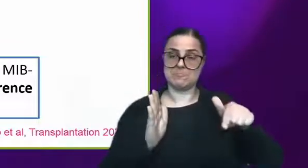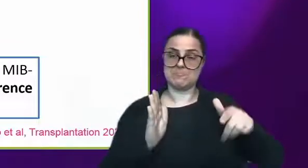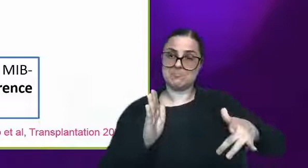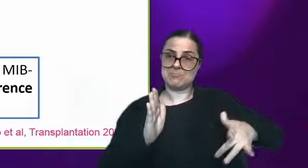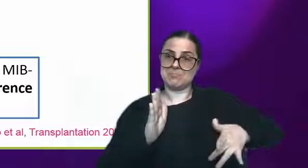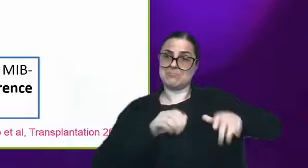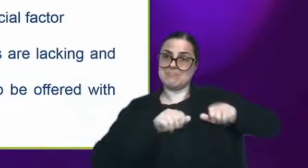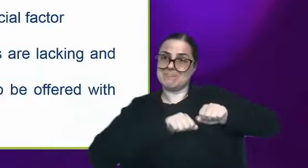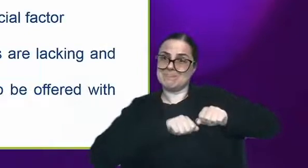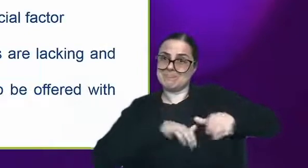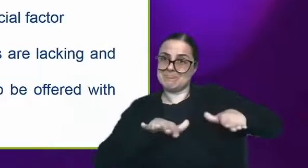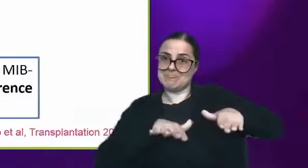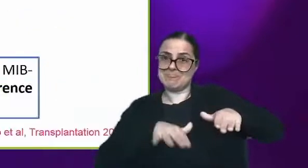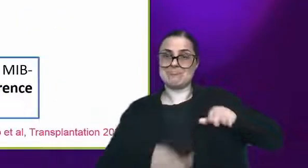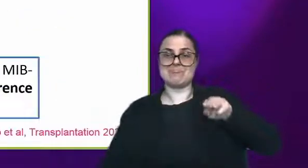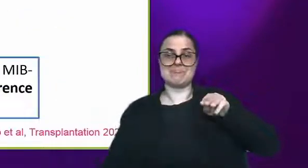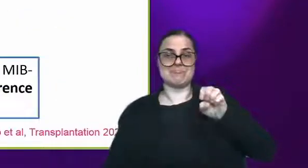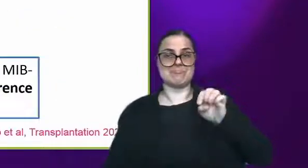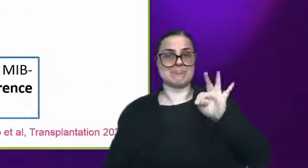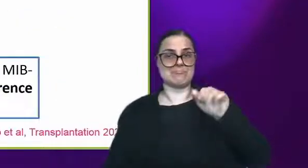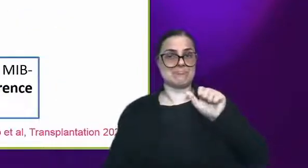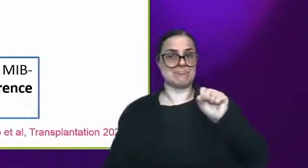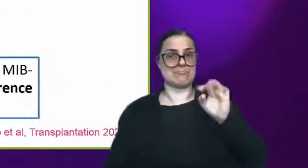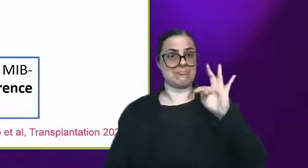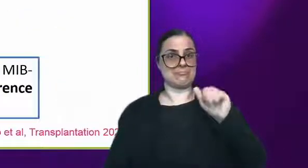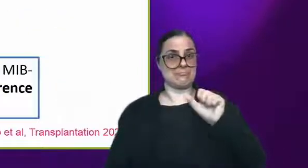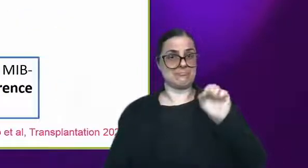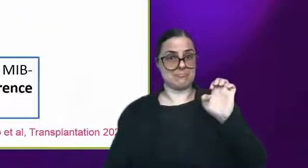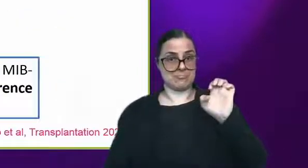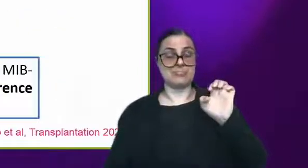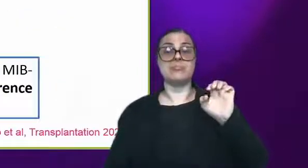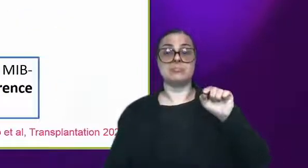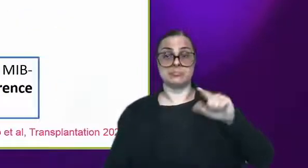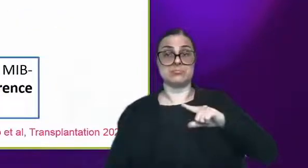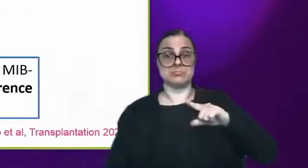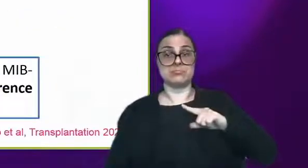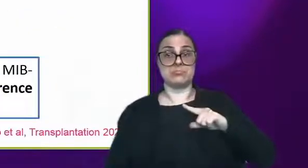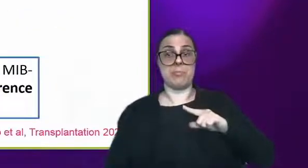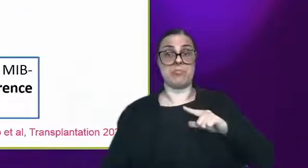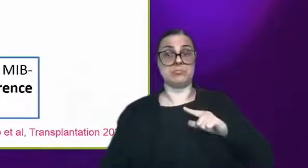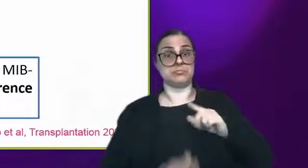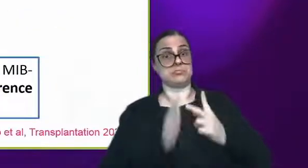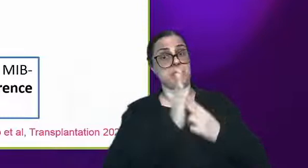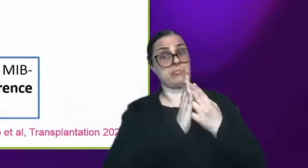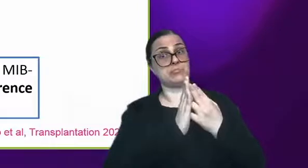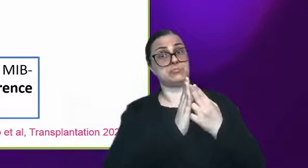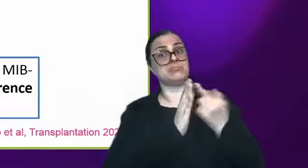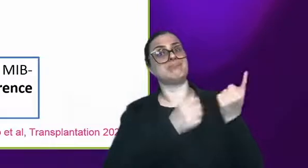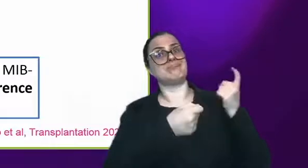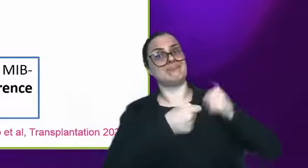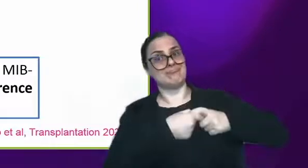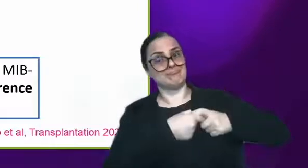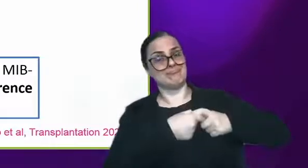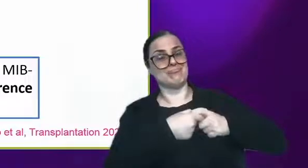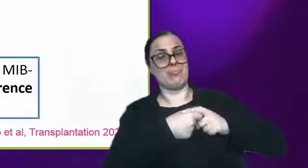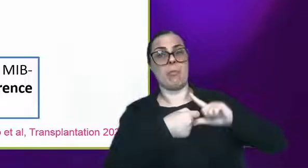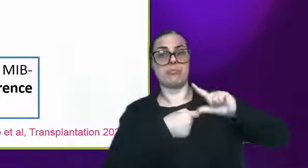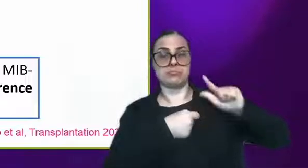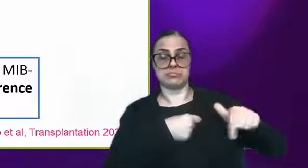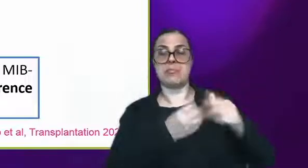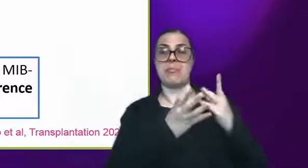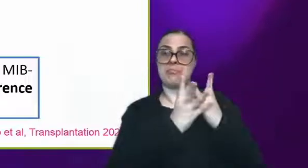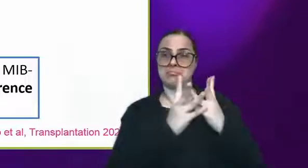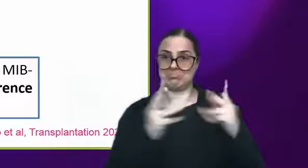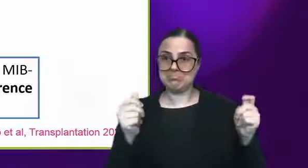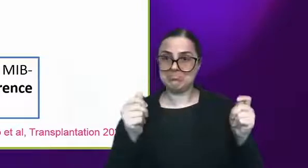cirugía resectiva que con el trasplante, y al momento de la recidiva. Ven cómo despacito este